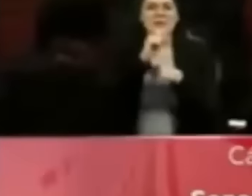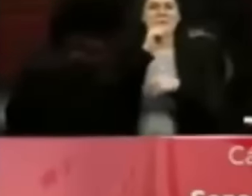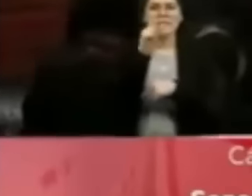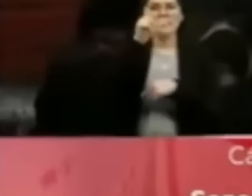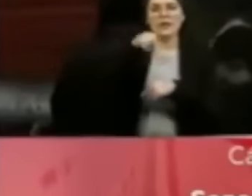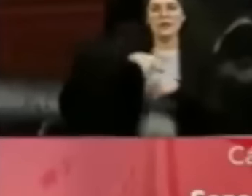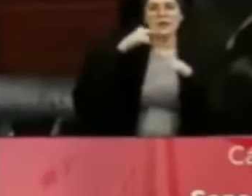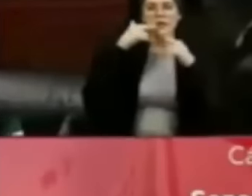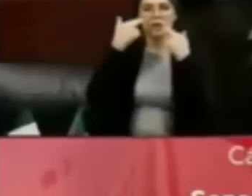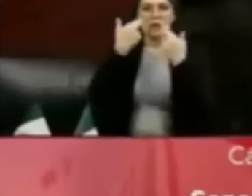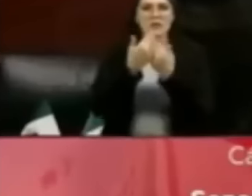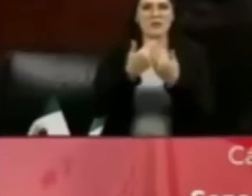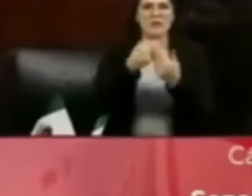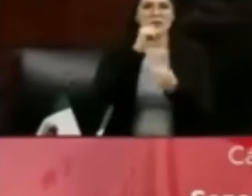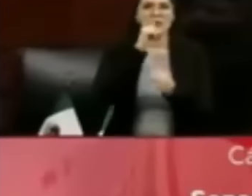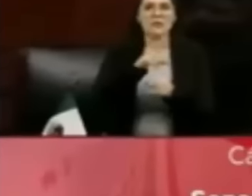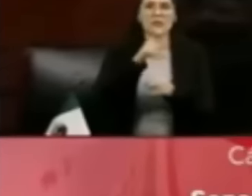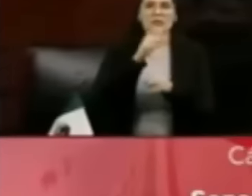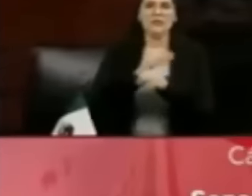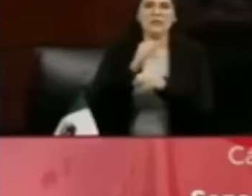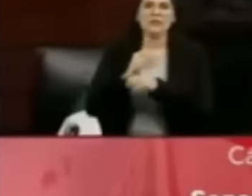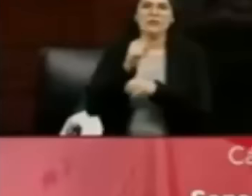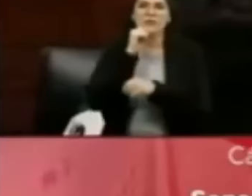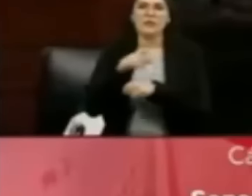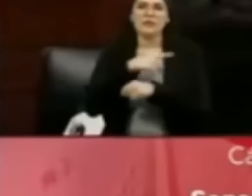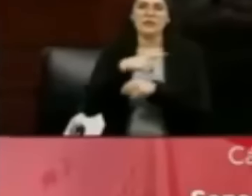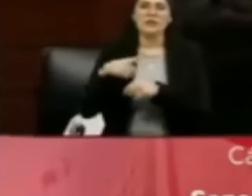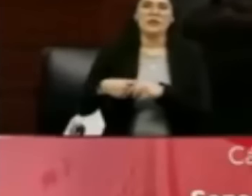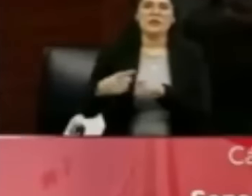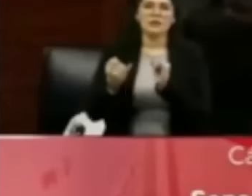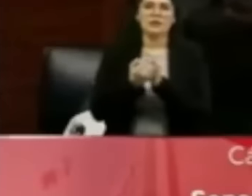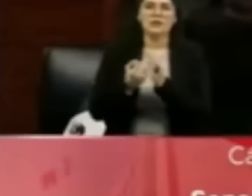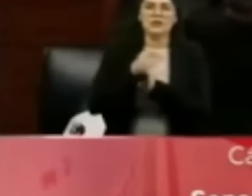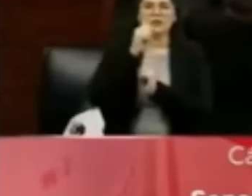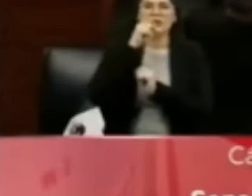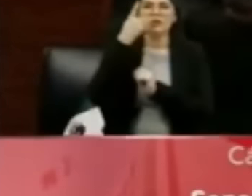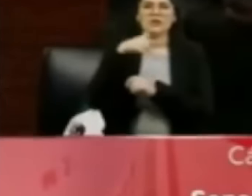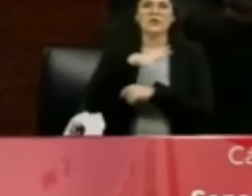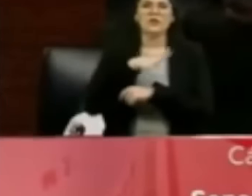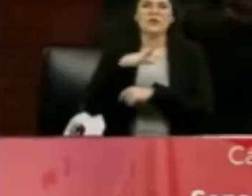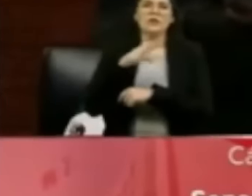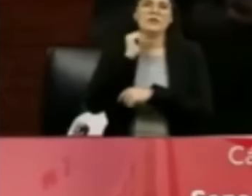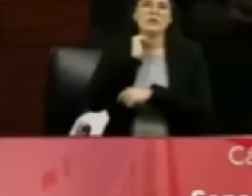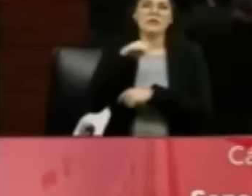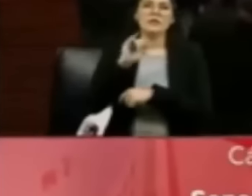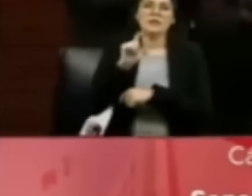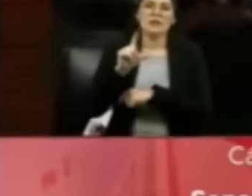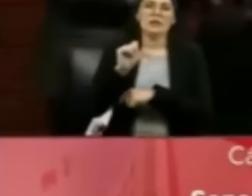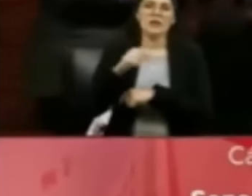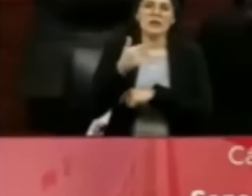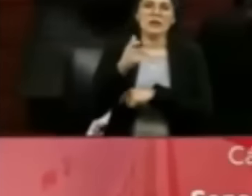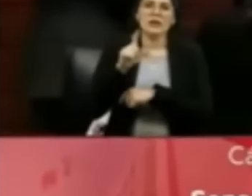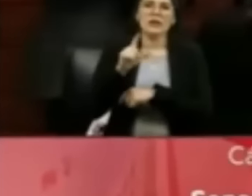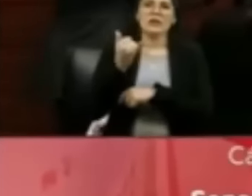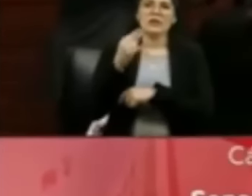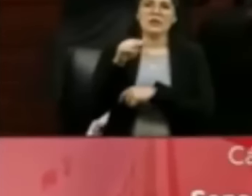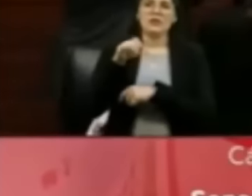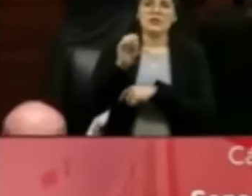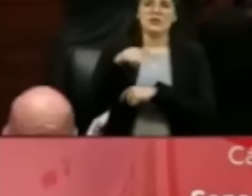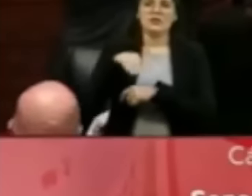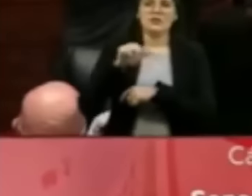va ingresando Miguel Ángel Yunes Linares, el ex gobernador de Veracruz. El panista es recibido por Adán Augusto